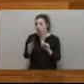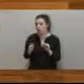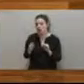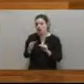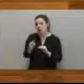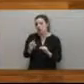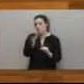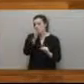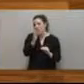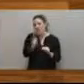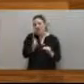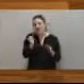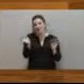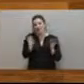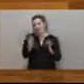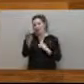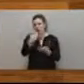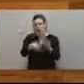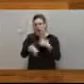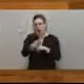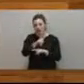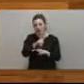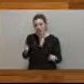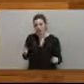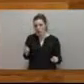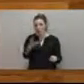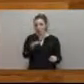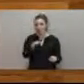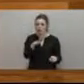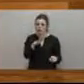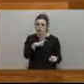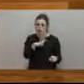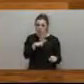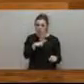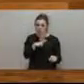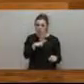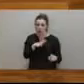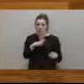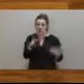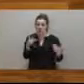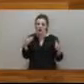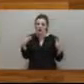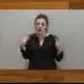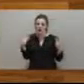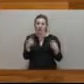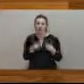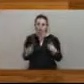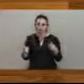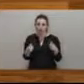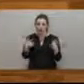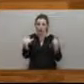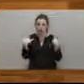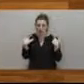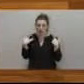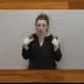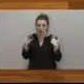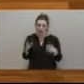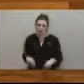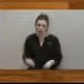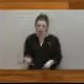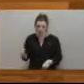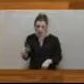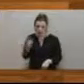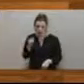promesas, excusas y dilaciones. Por favor, asuman su responsabilidad de Gobierno y el honor que